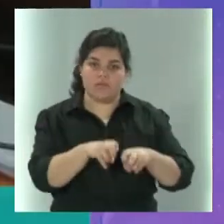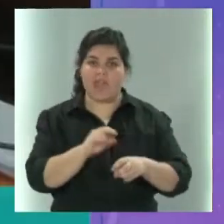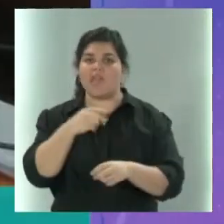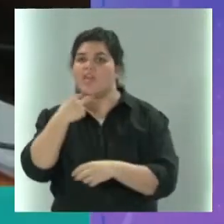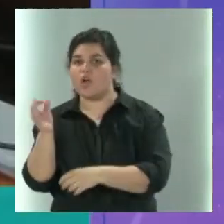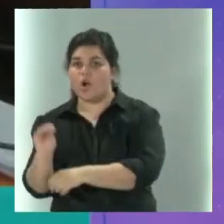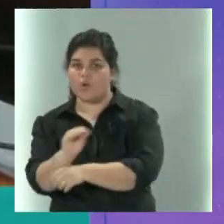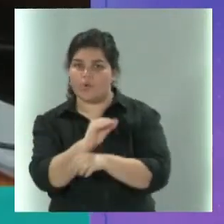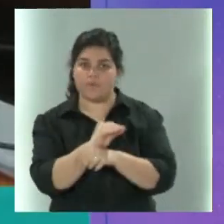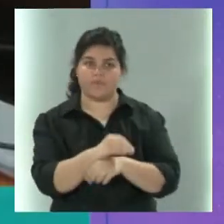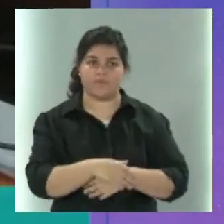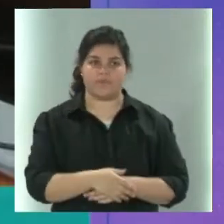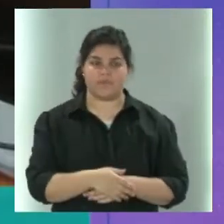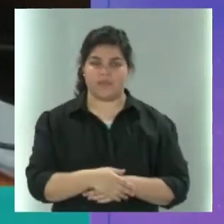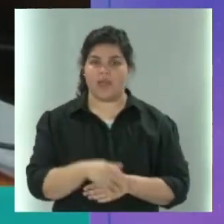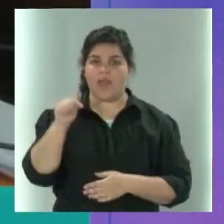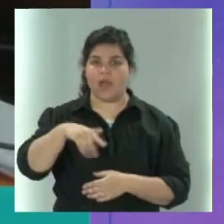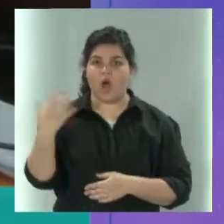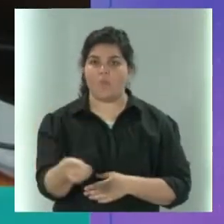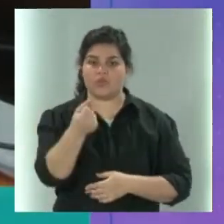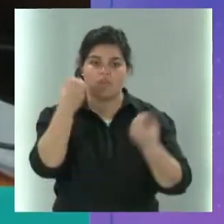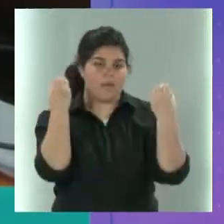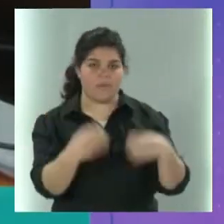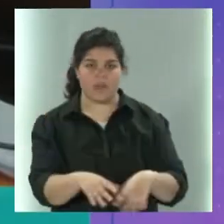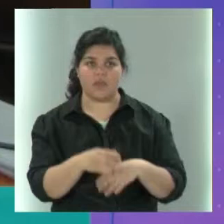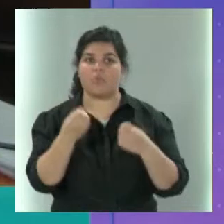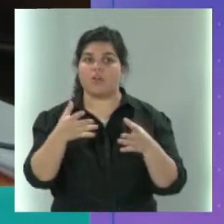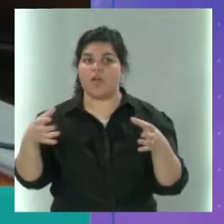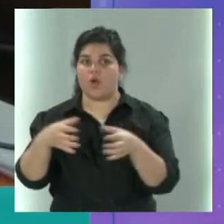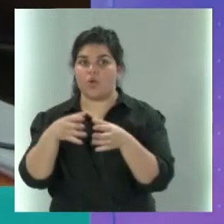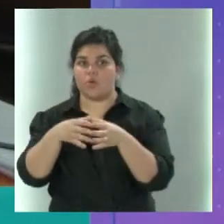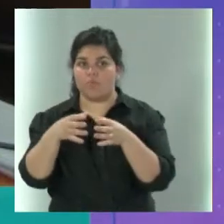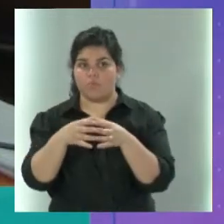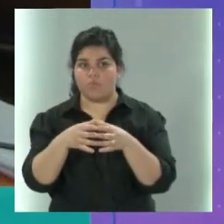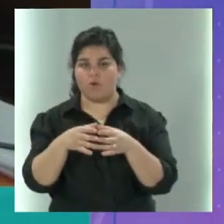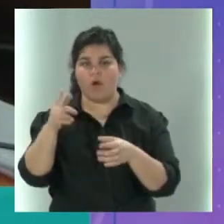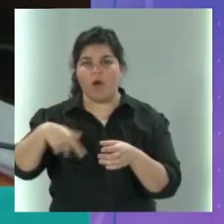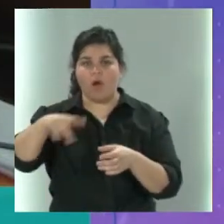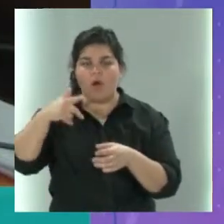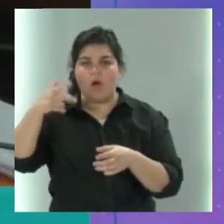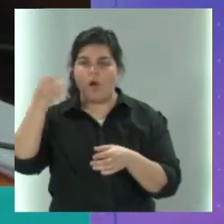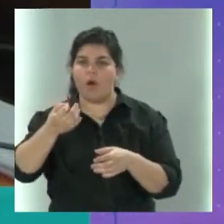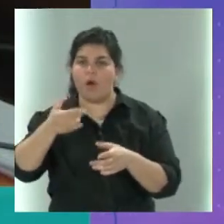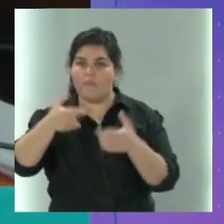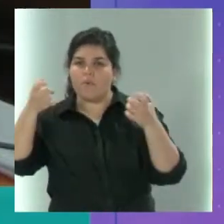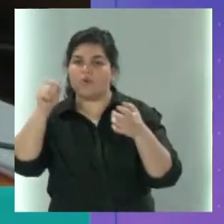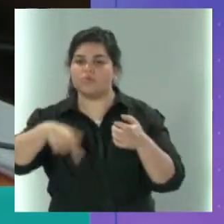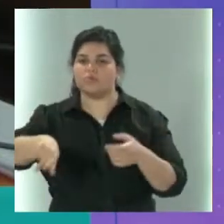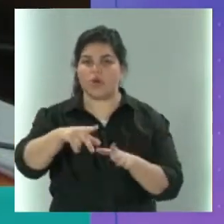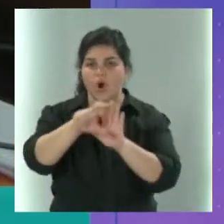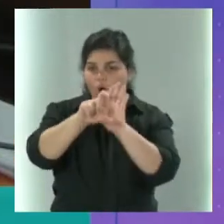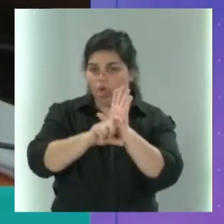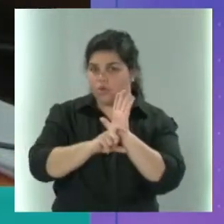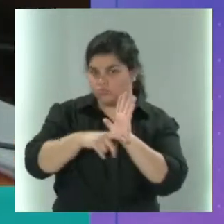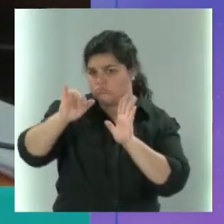hijos. Que hemos perdido la oportunidad al tener hoy a la oposición de espectadores y no de protagonistas de un código que sí